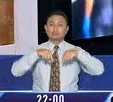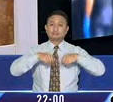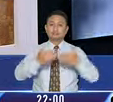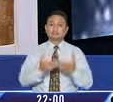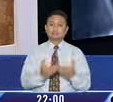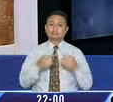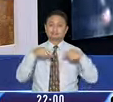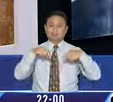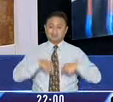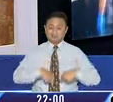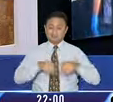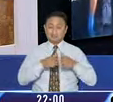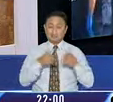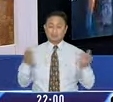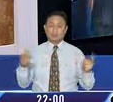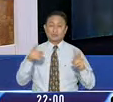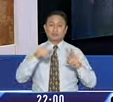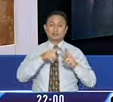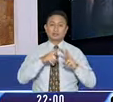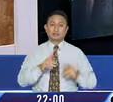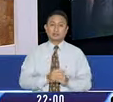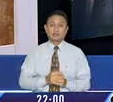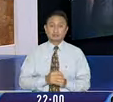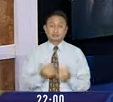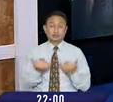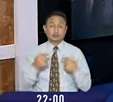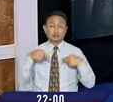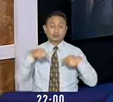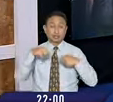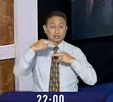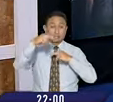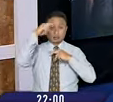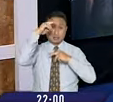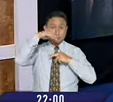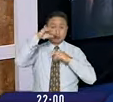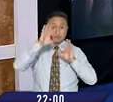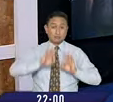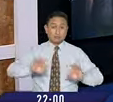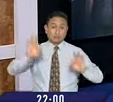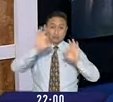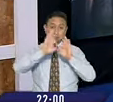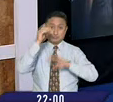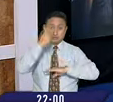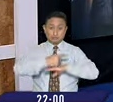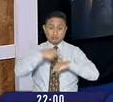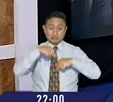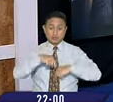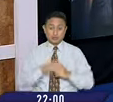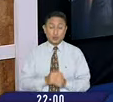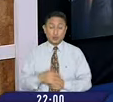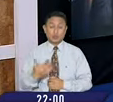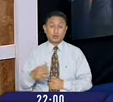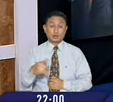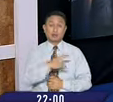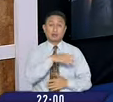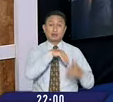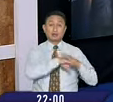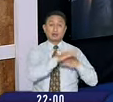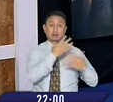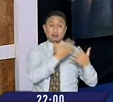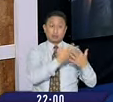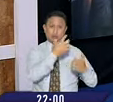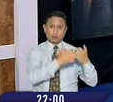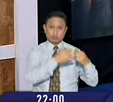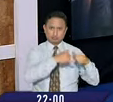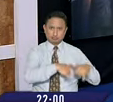amigos, bienvenidos a la emisión estelar del Comercio TV. Aquí lo más destacado del día. Continúa la crisis carcelaria en el